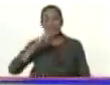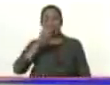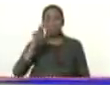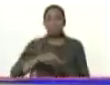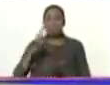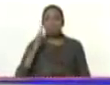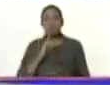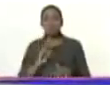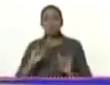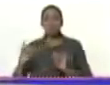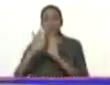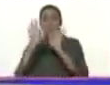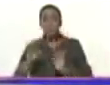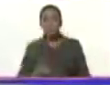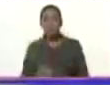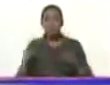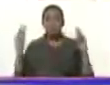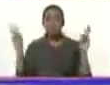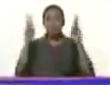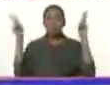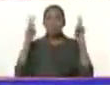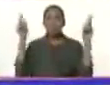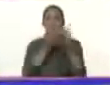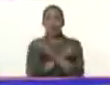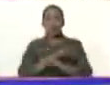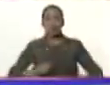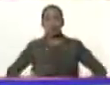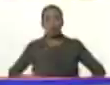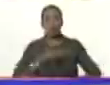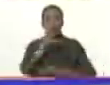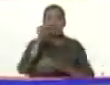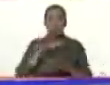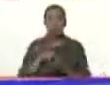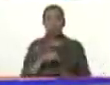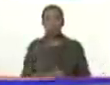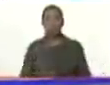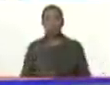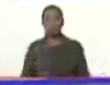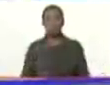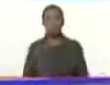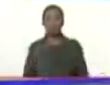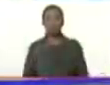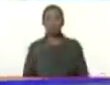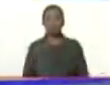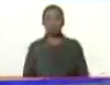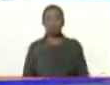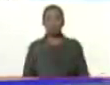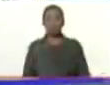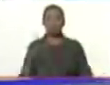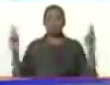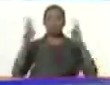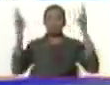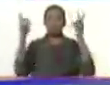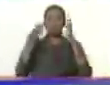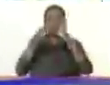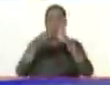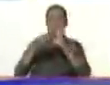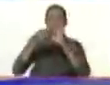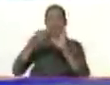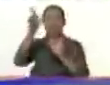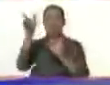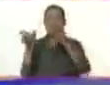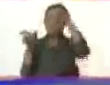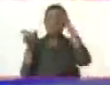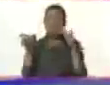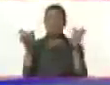Nacional Bolivariana. ¡Que viva la Fuerza Armada Nacional Bolivariana! ¡Que viva la Unión